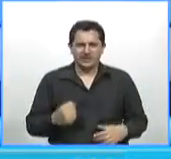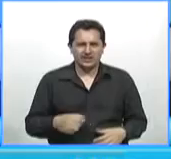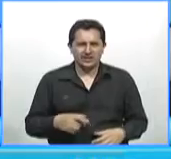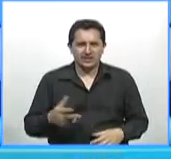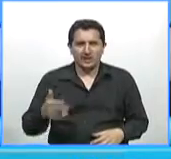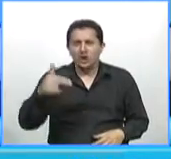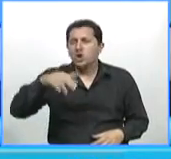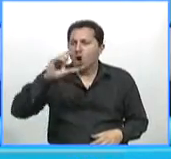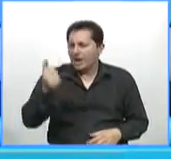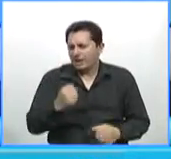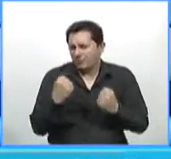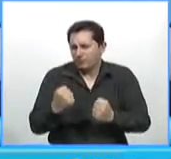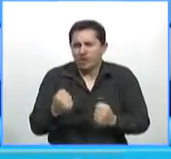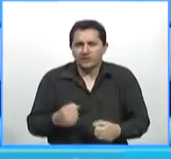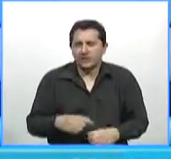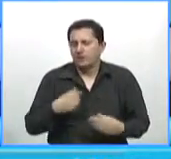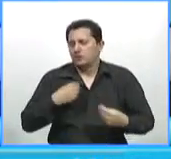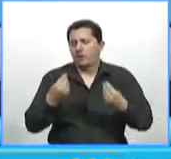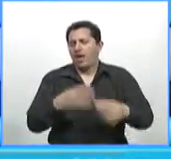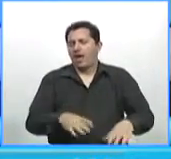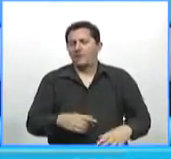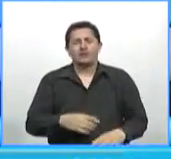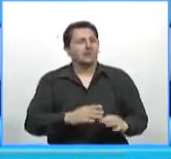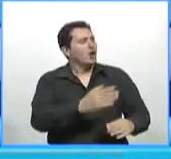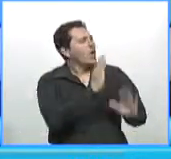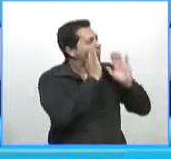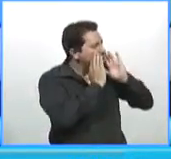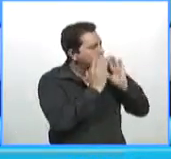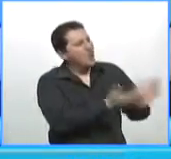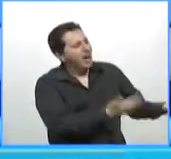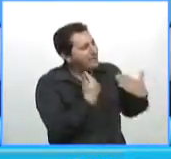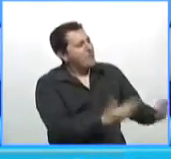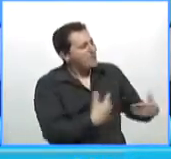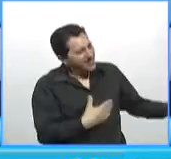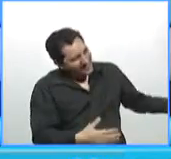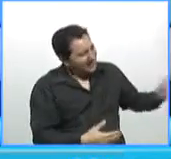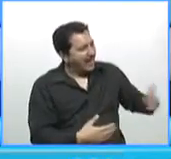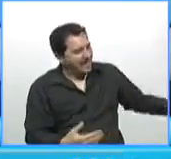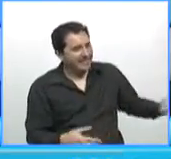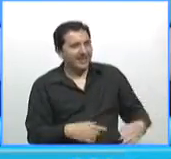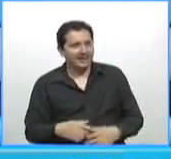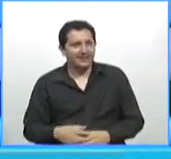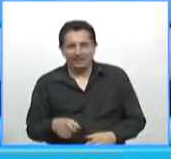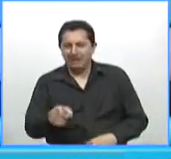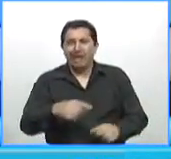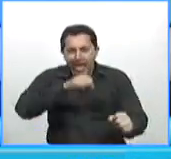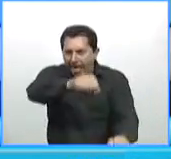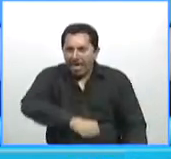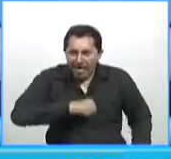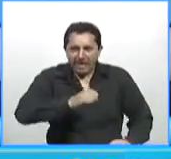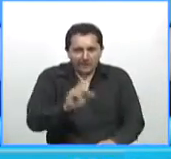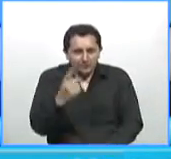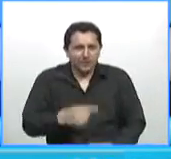tenés. Claro, entonces opté por dejar el remo y alentar a las que venían atrás. Dale, ustedes pueden, decía. Y la dejé remando sola.